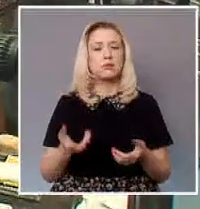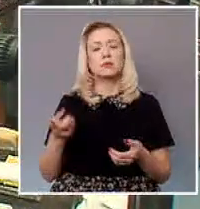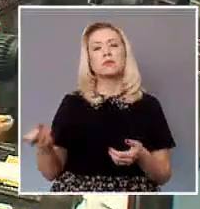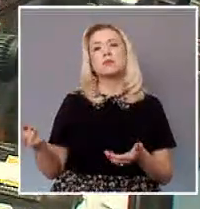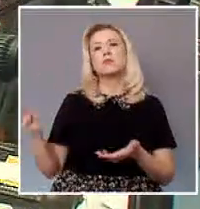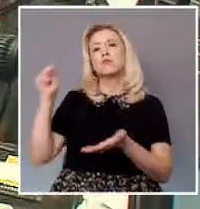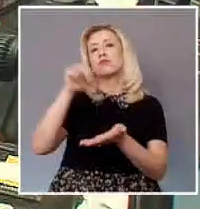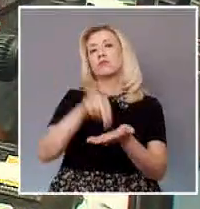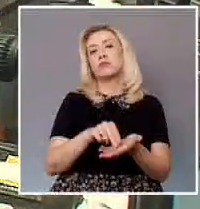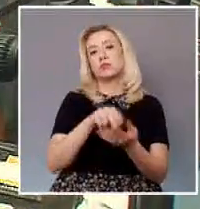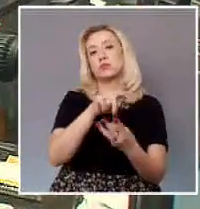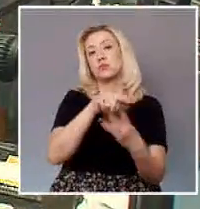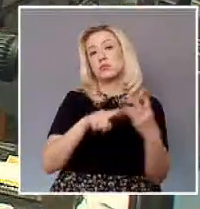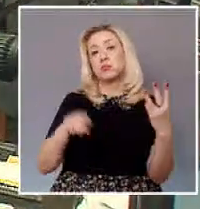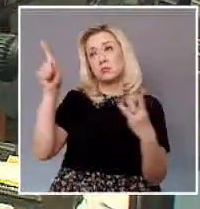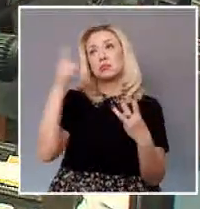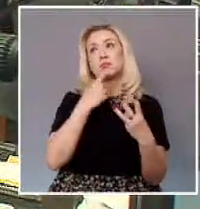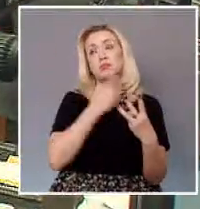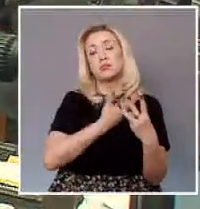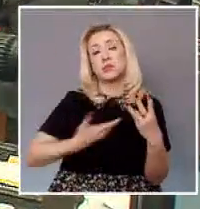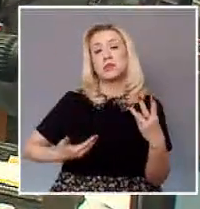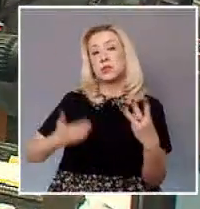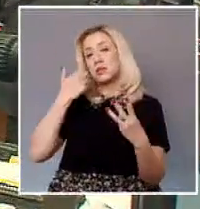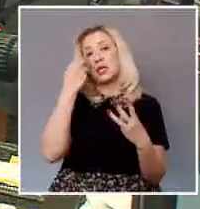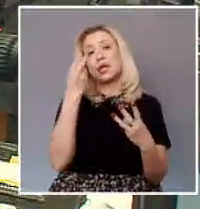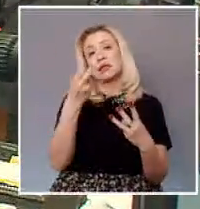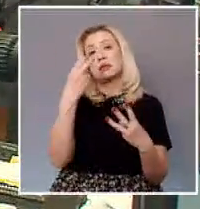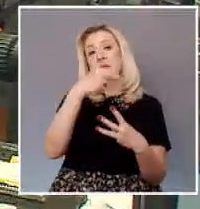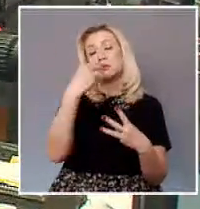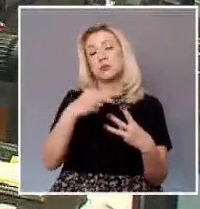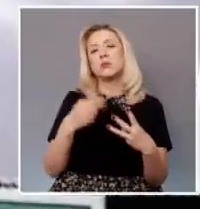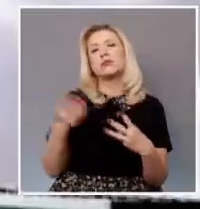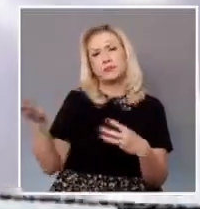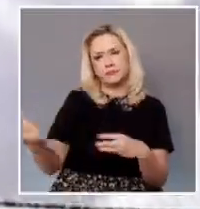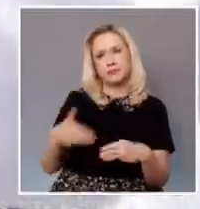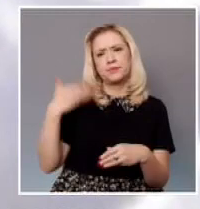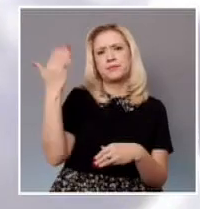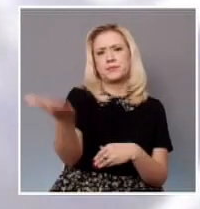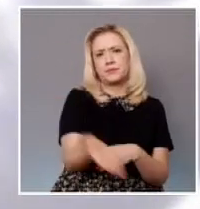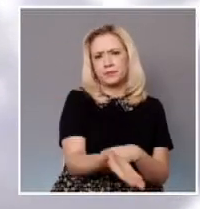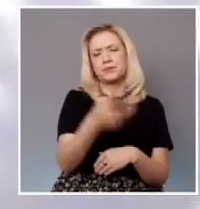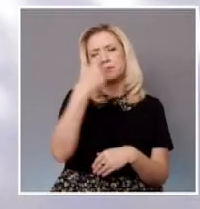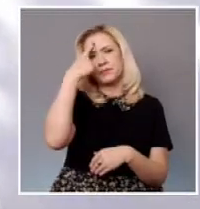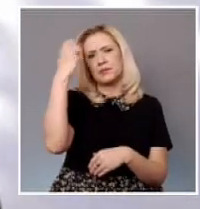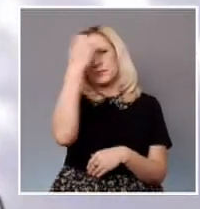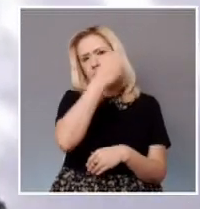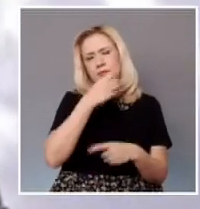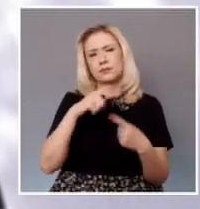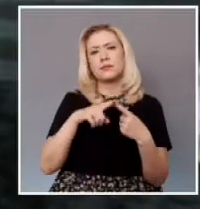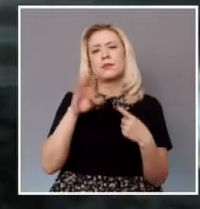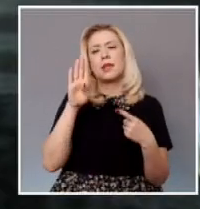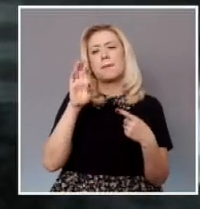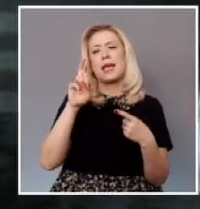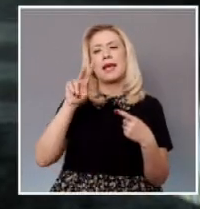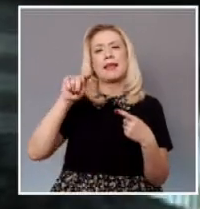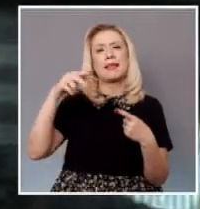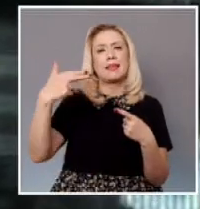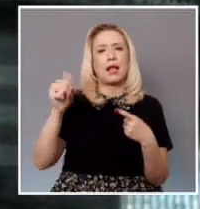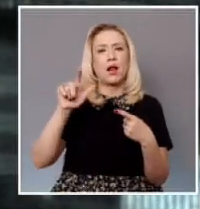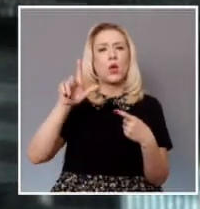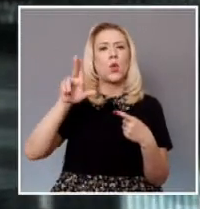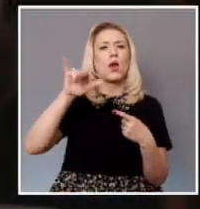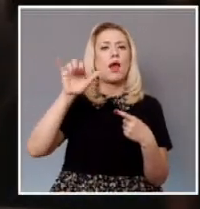la terna propuesta por el Ejecutivo Federal en el siguiente orden: Berta María Alcalde Luján, Lenia